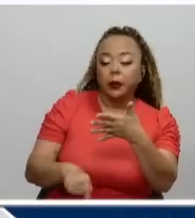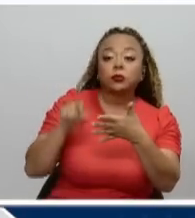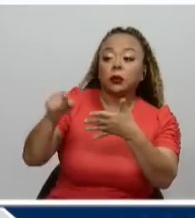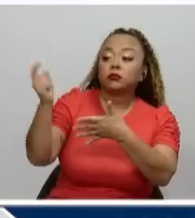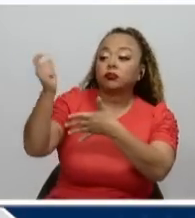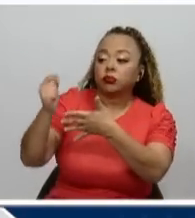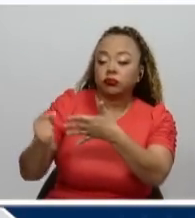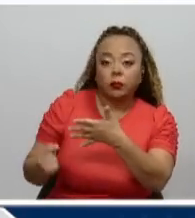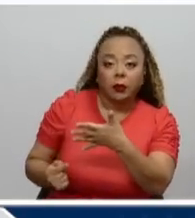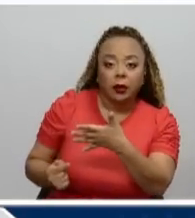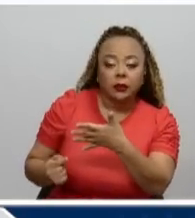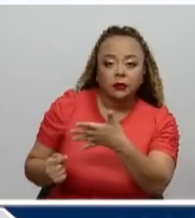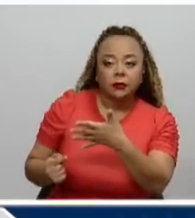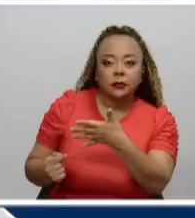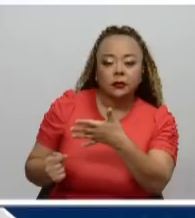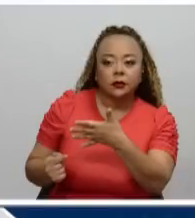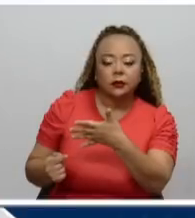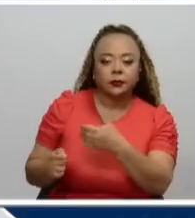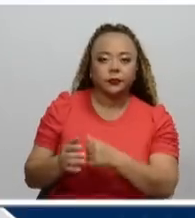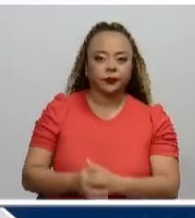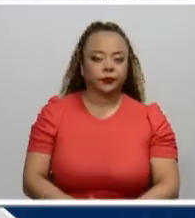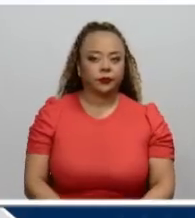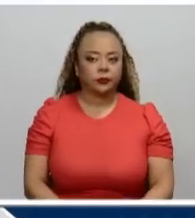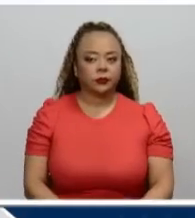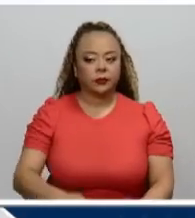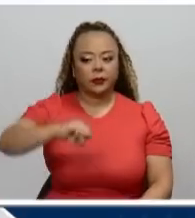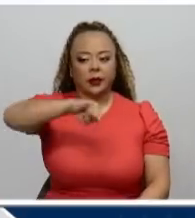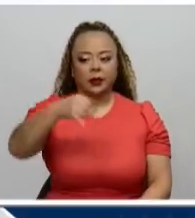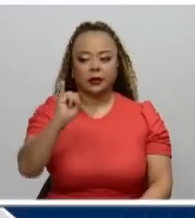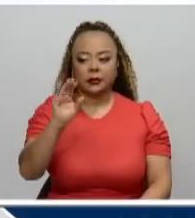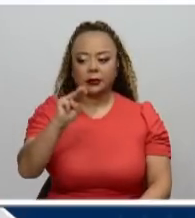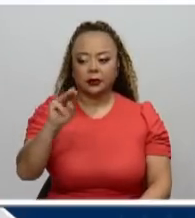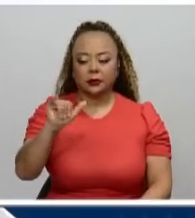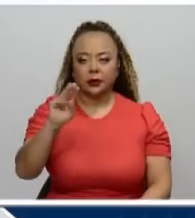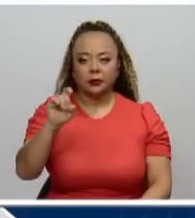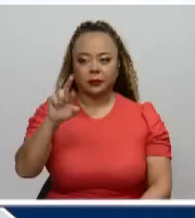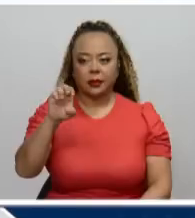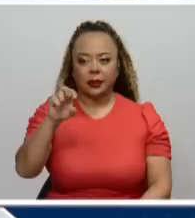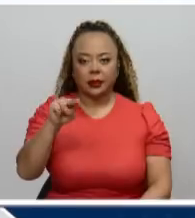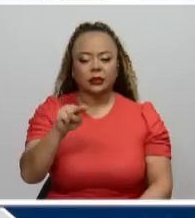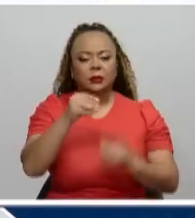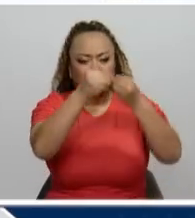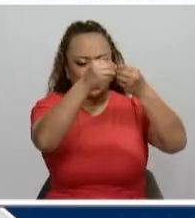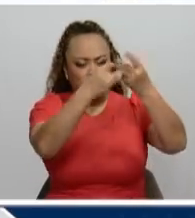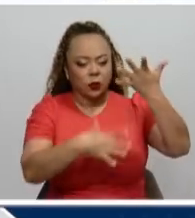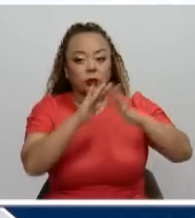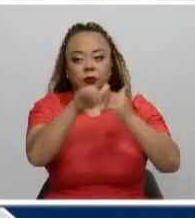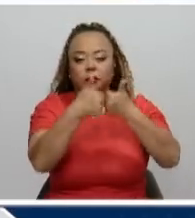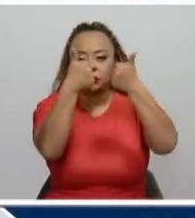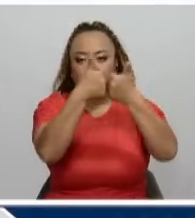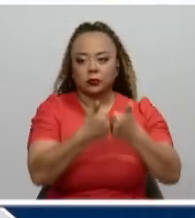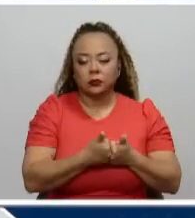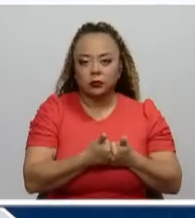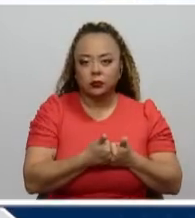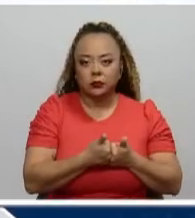Montenegro usted revise este allí le sacaron toda la Data de todos los partidos